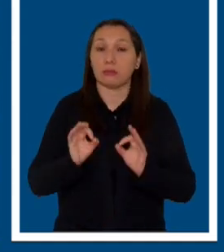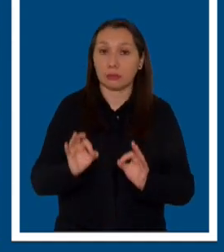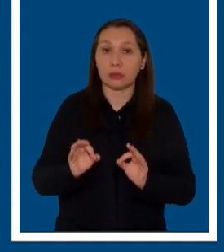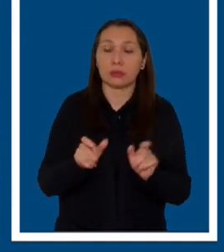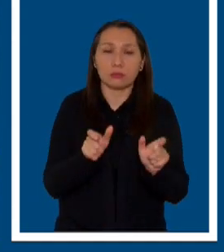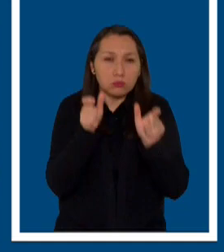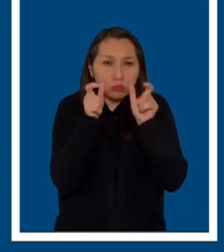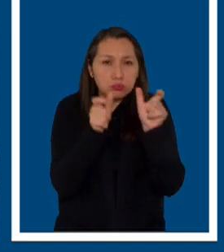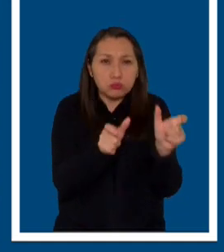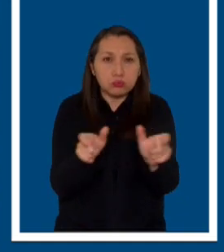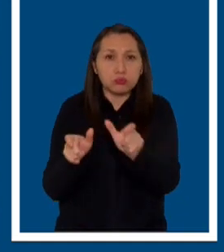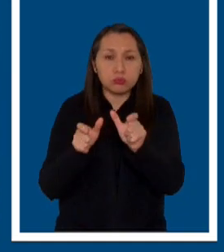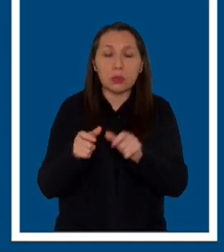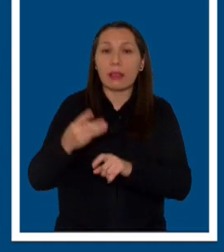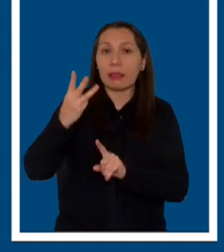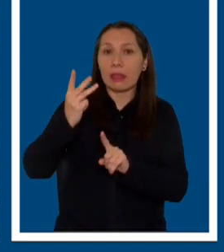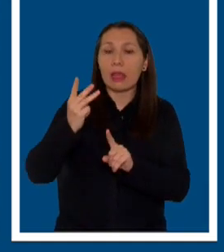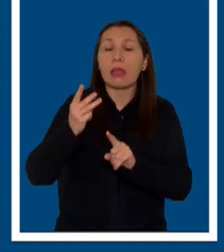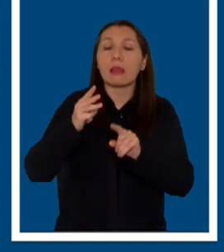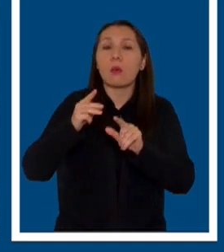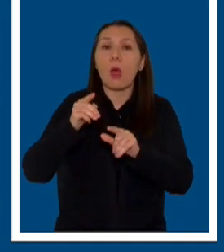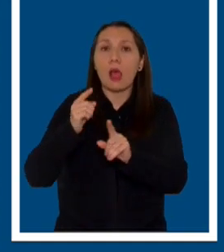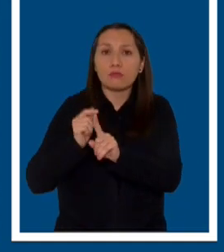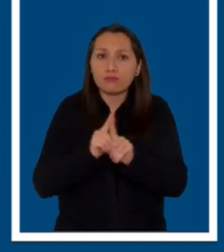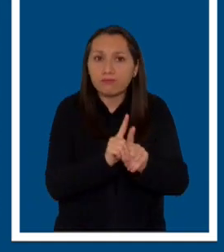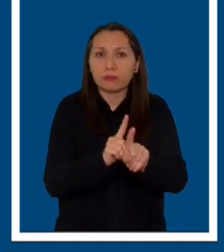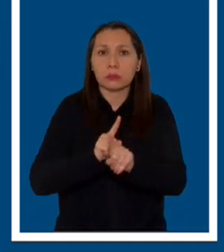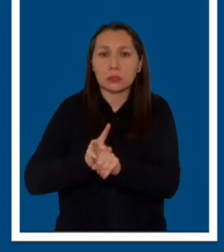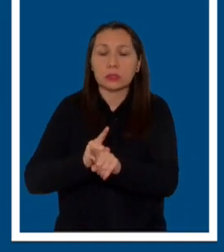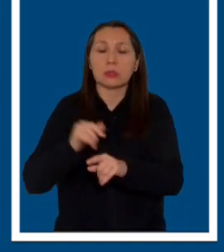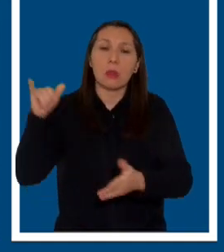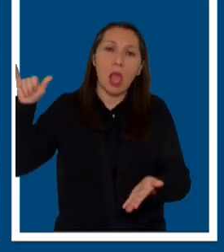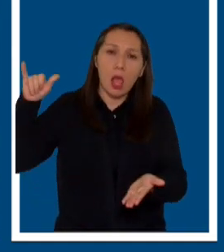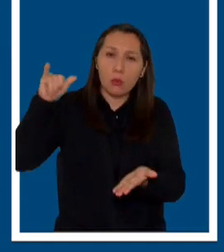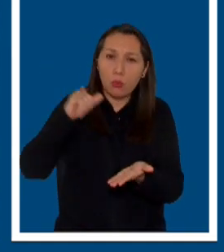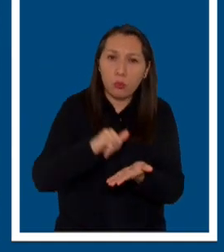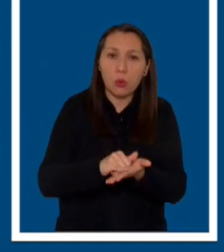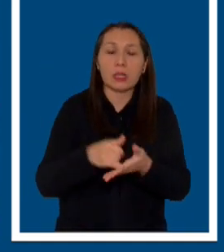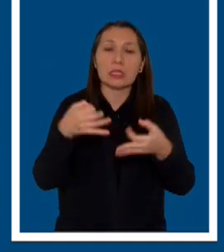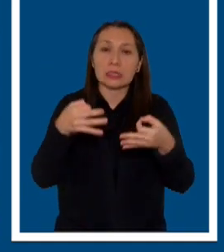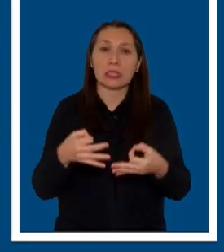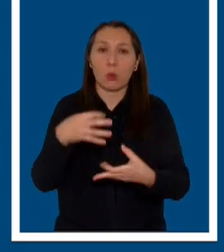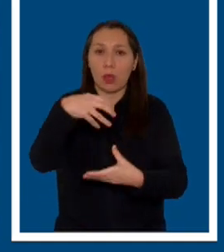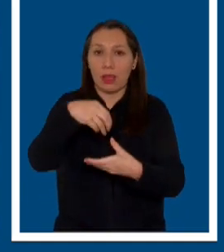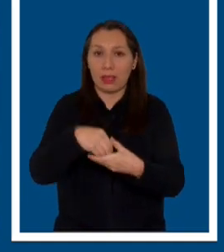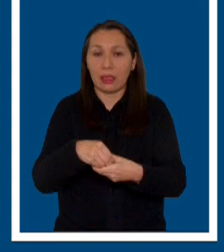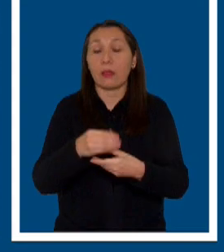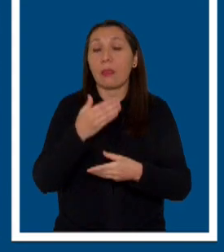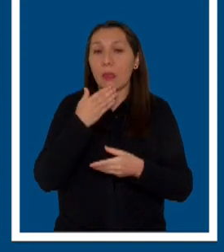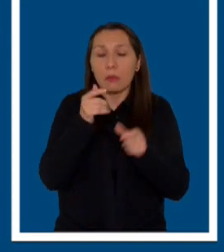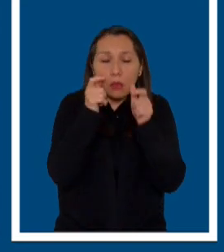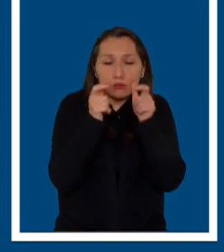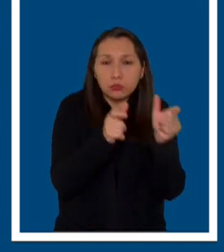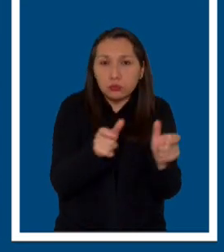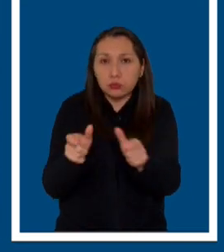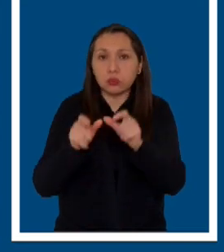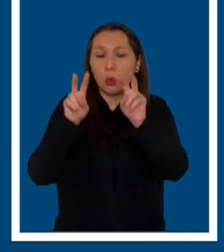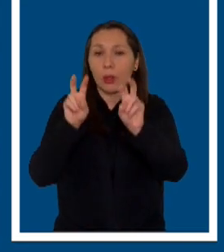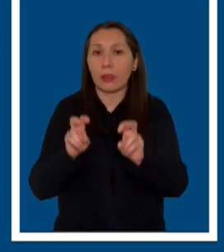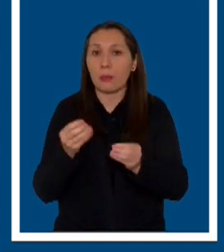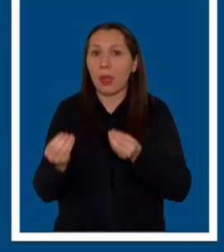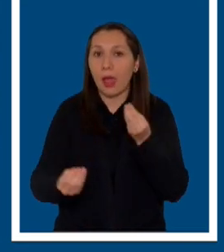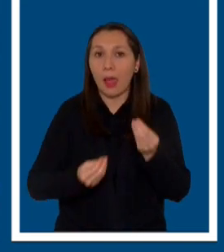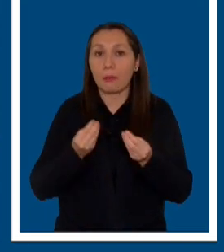con la seguridad que tiene tres mesas de seguimiento en aeropuerto en seguridad interior y también en seguridad con respecto